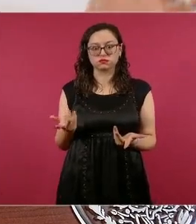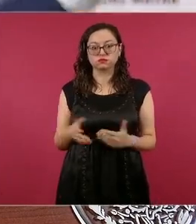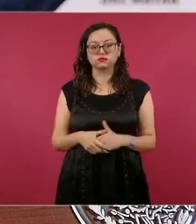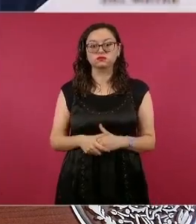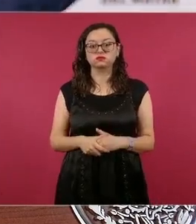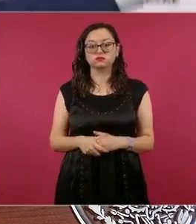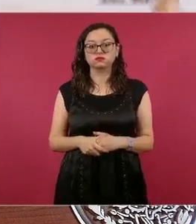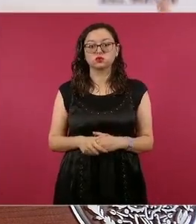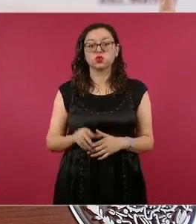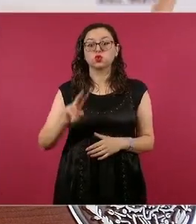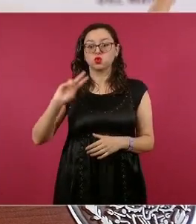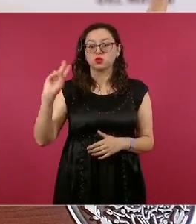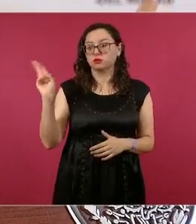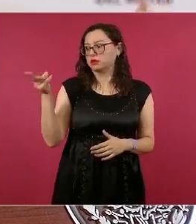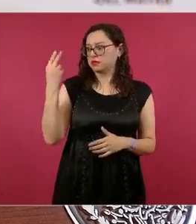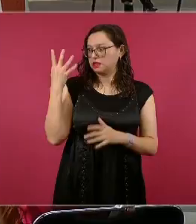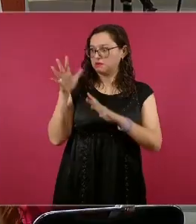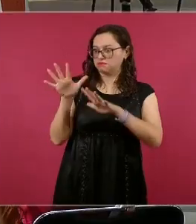en una universidad